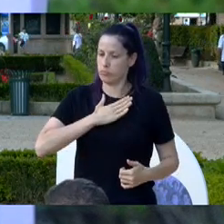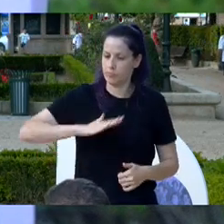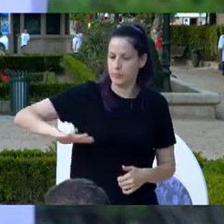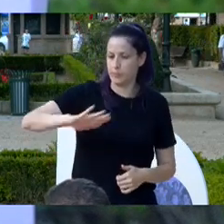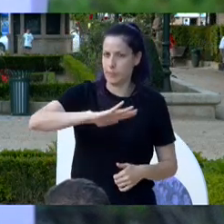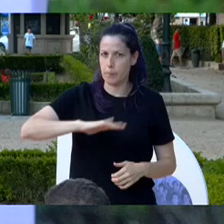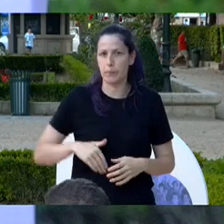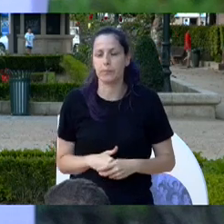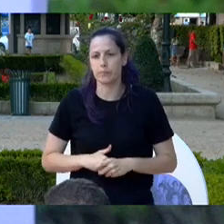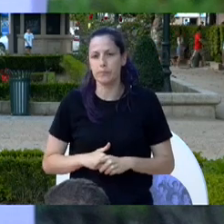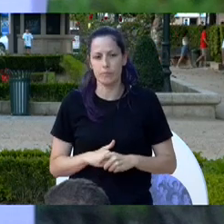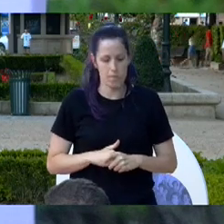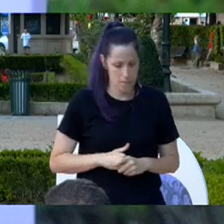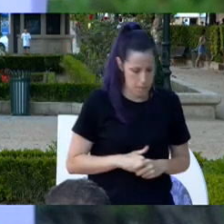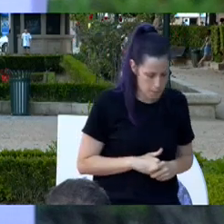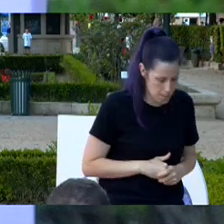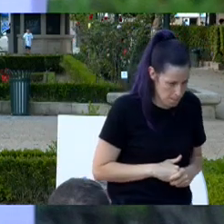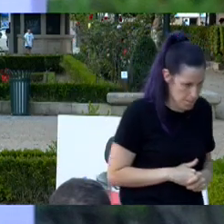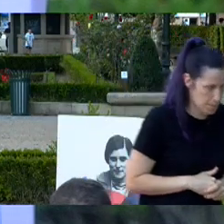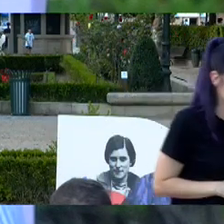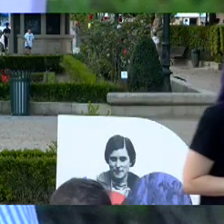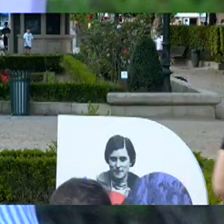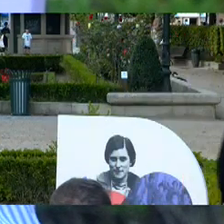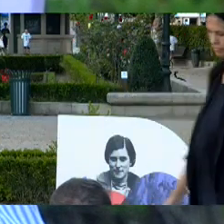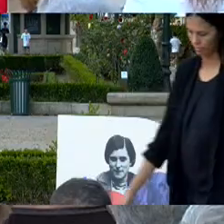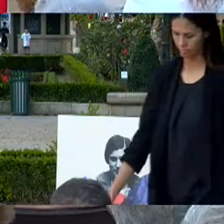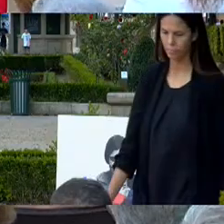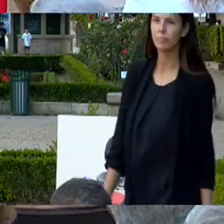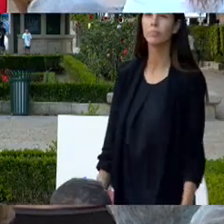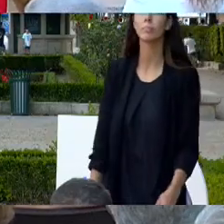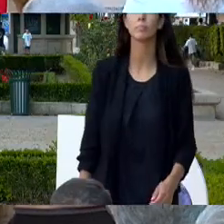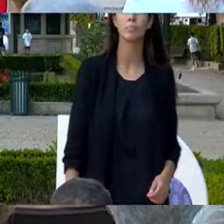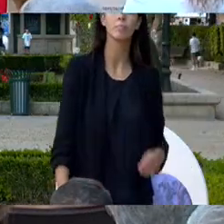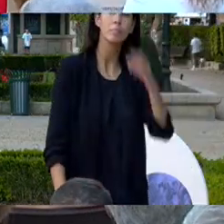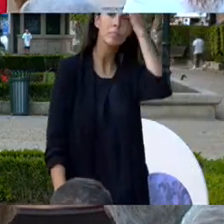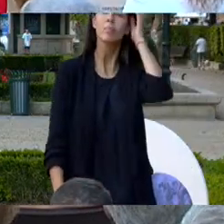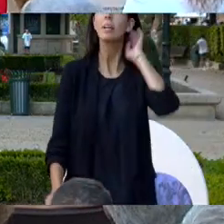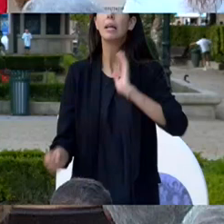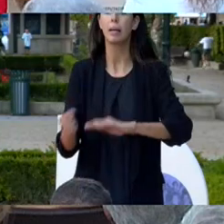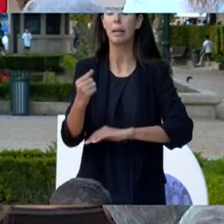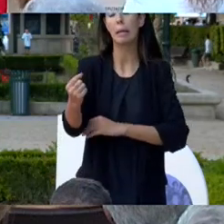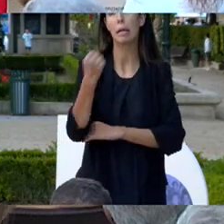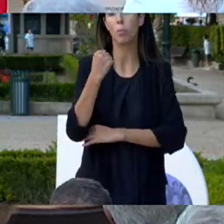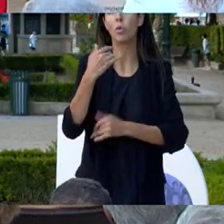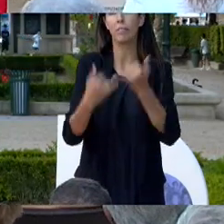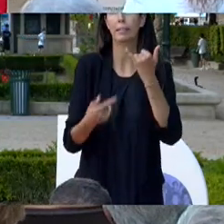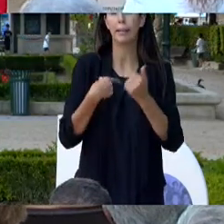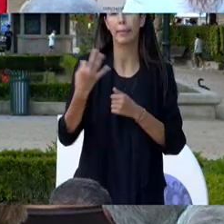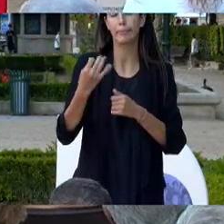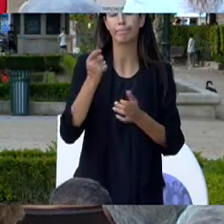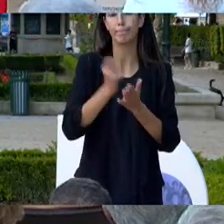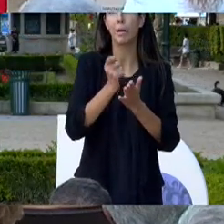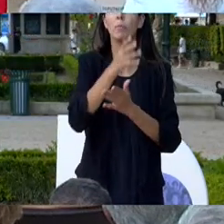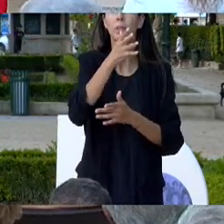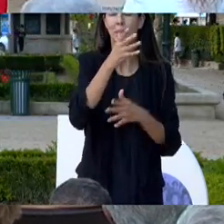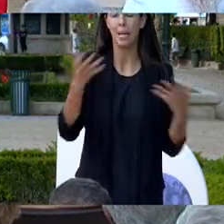porvir. Ese apoio non lle saiu gratis a Ernestina, non? Bueno, sí, eu creo que ademais,